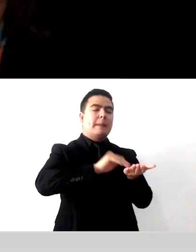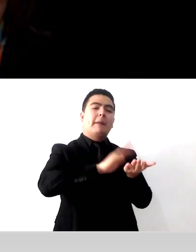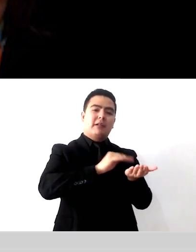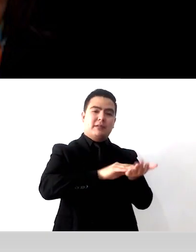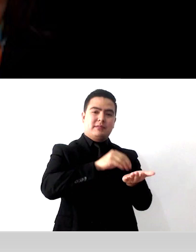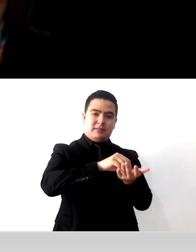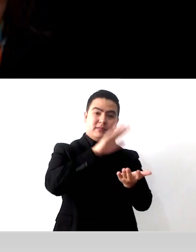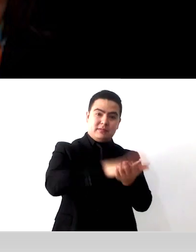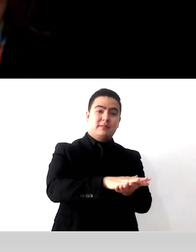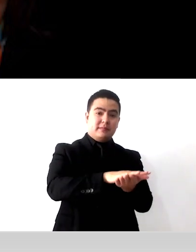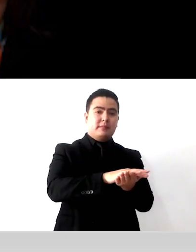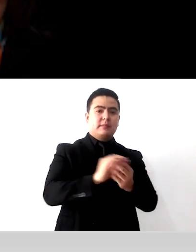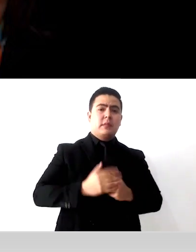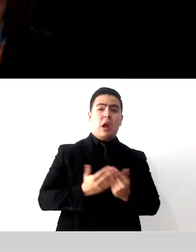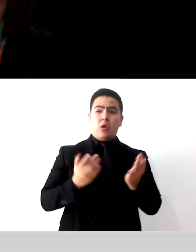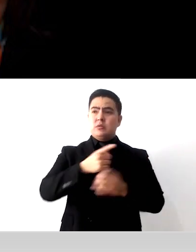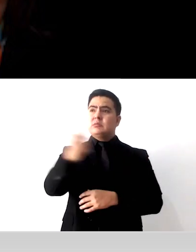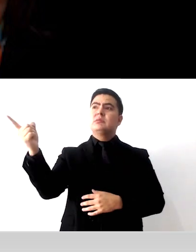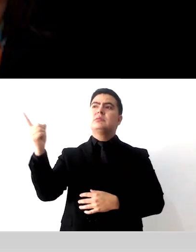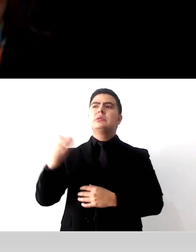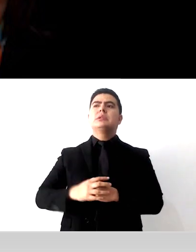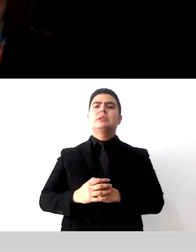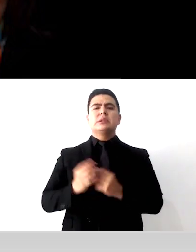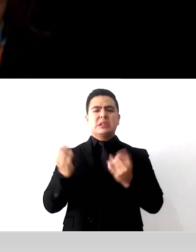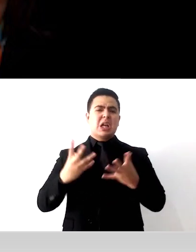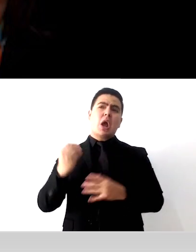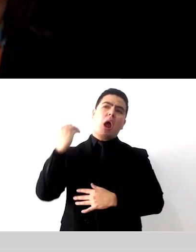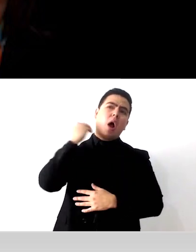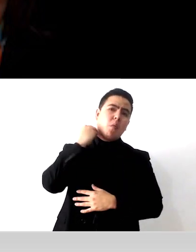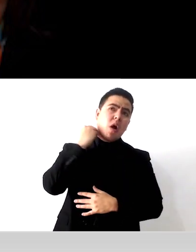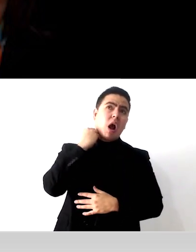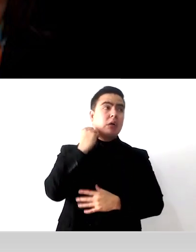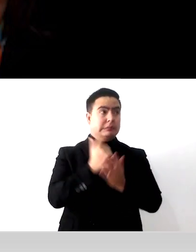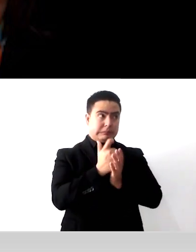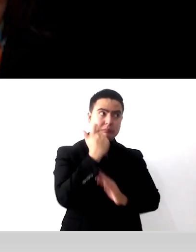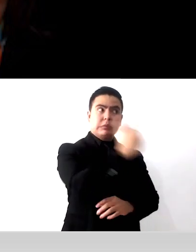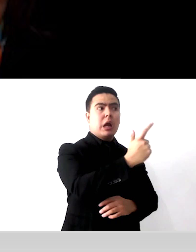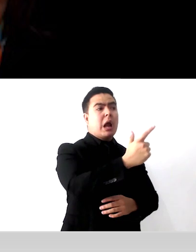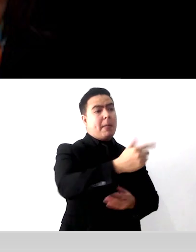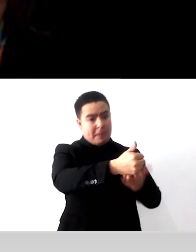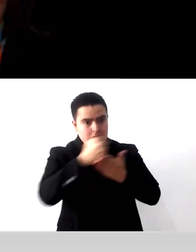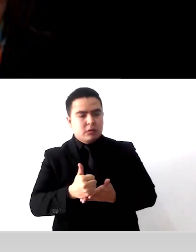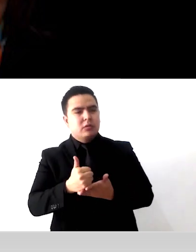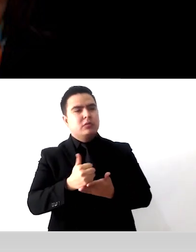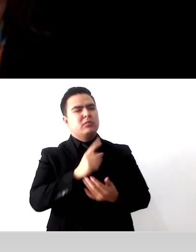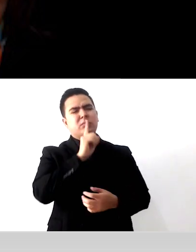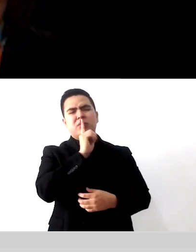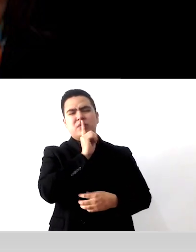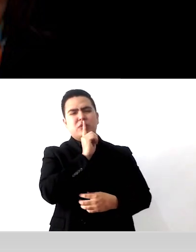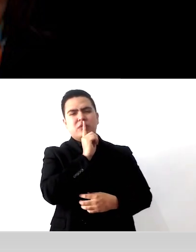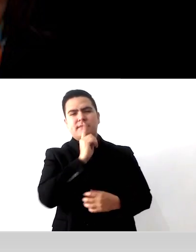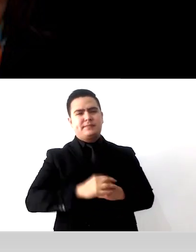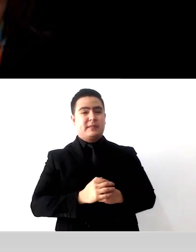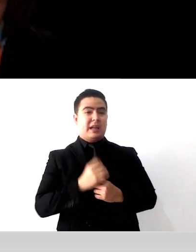que ser doctoras en Derecho y contratar a los despachos carísimos, porque esa es otra, ¿eh? Ahora se pusieron de moda los despachos para defender a